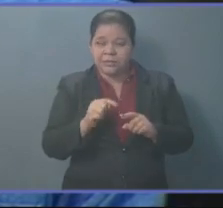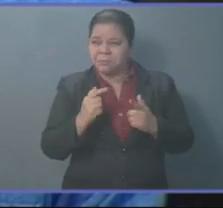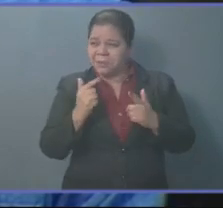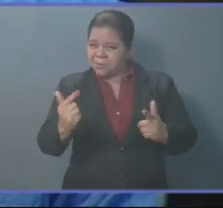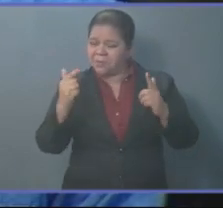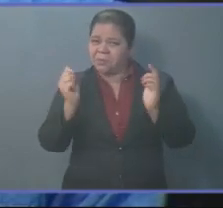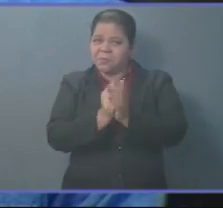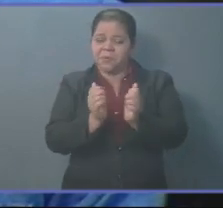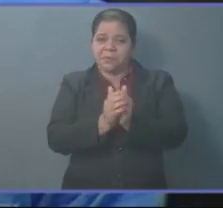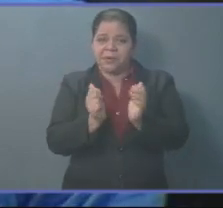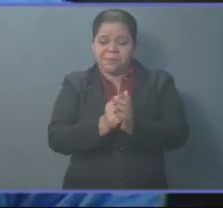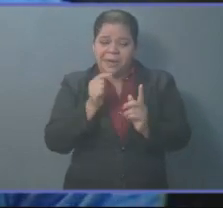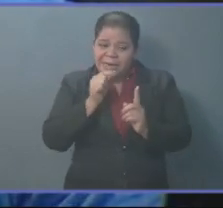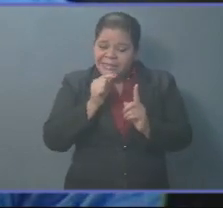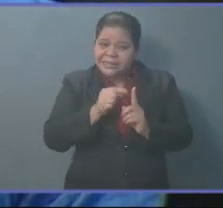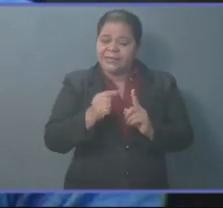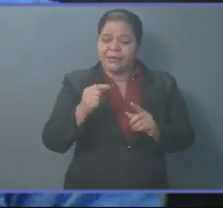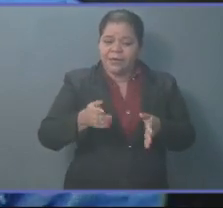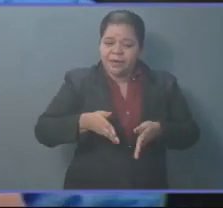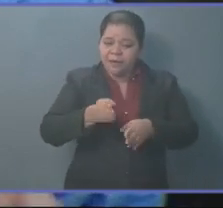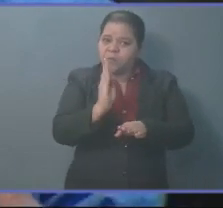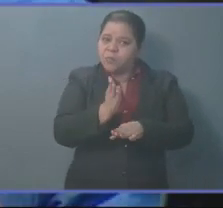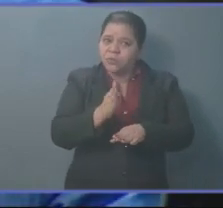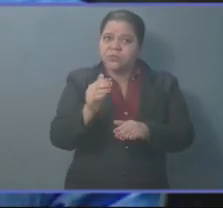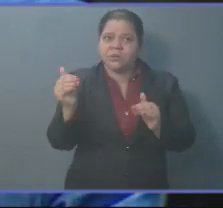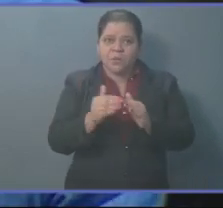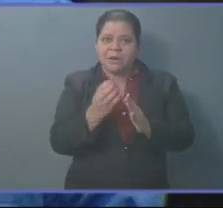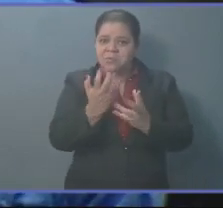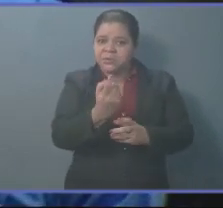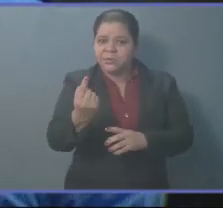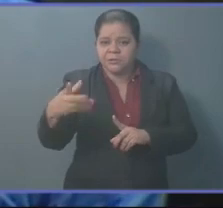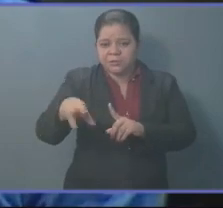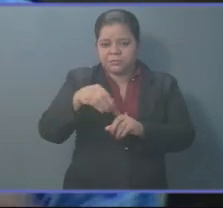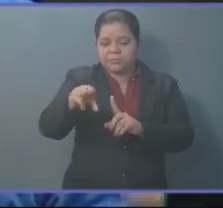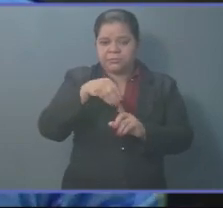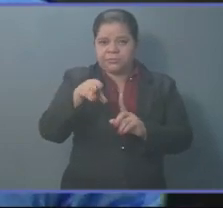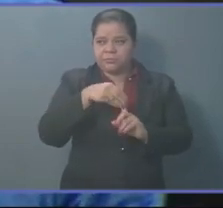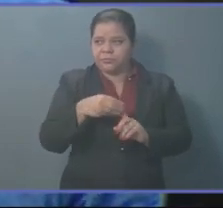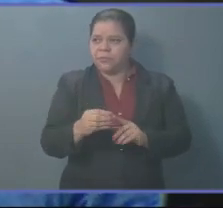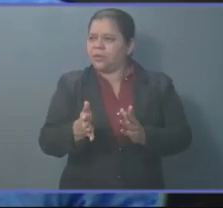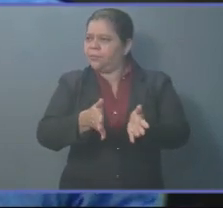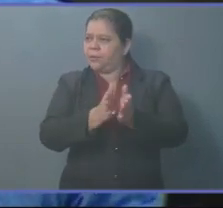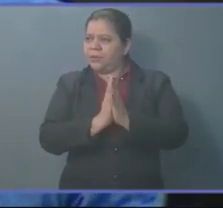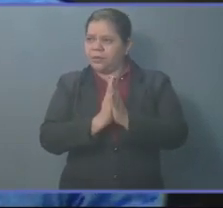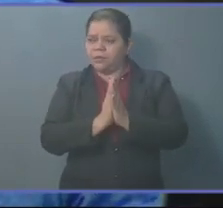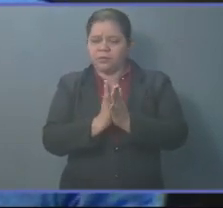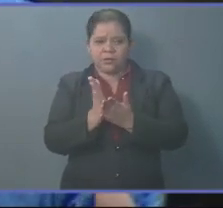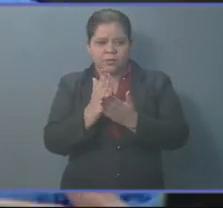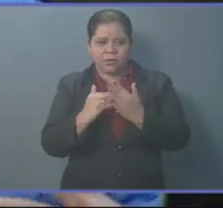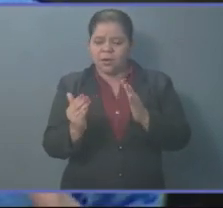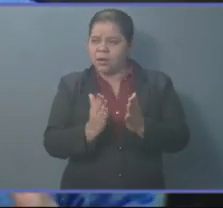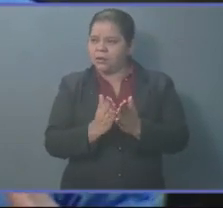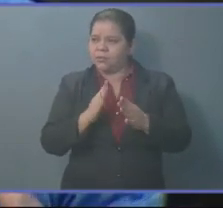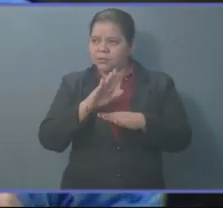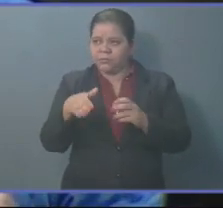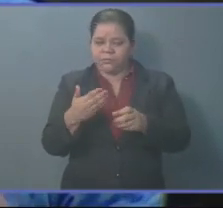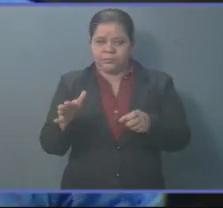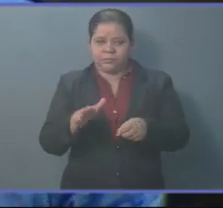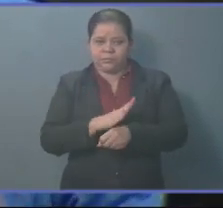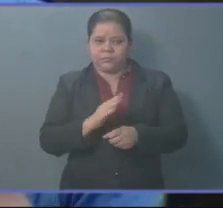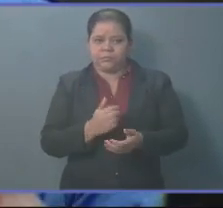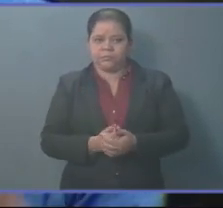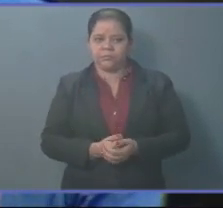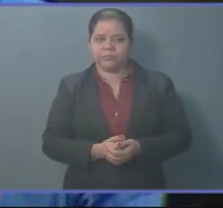es el principal foco de infección. Pero es que no se está pidiendo que se abra totalmente, se está pidiendo que sea de